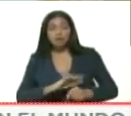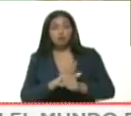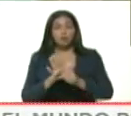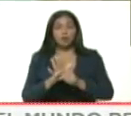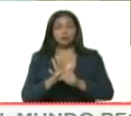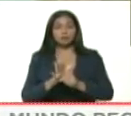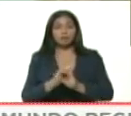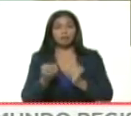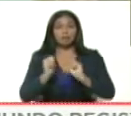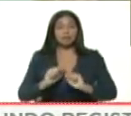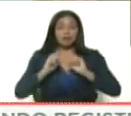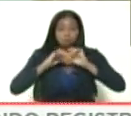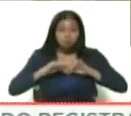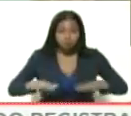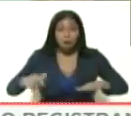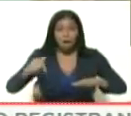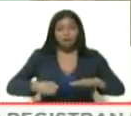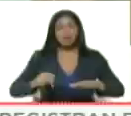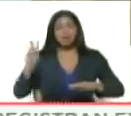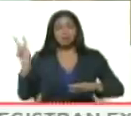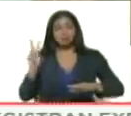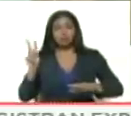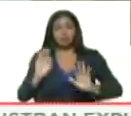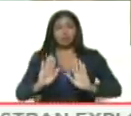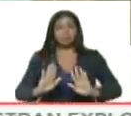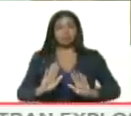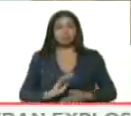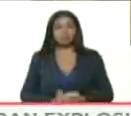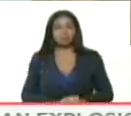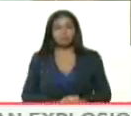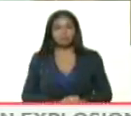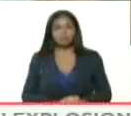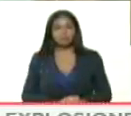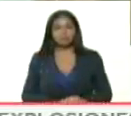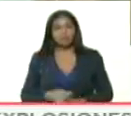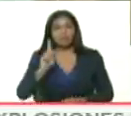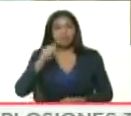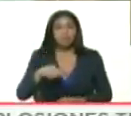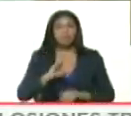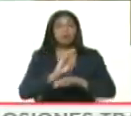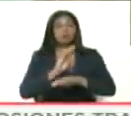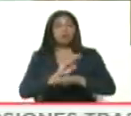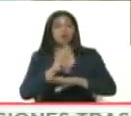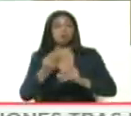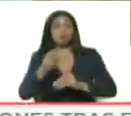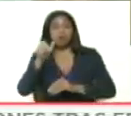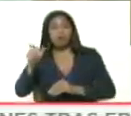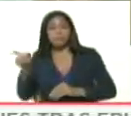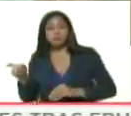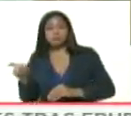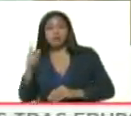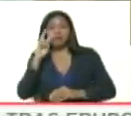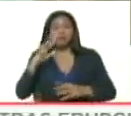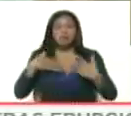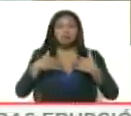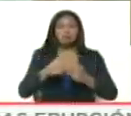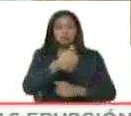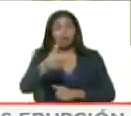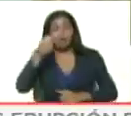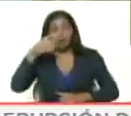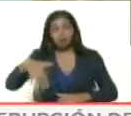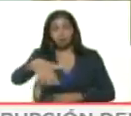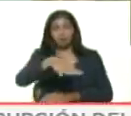para evitar la propagación de COVID-19 y para la protección de la vida y la salud del